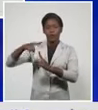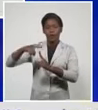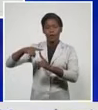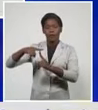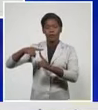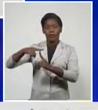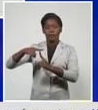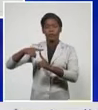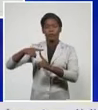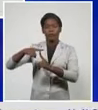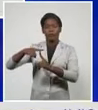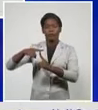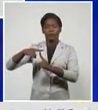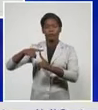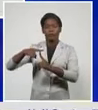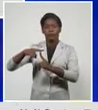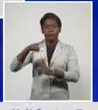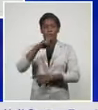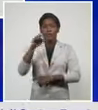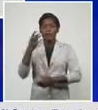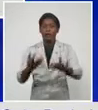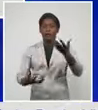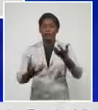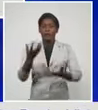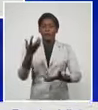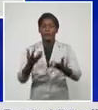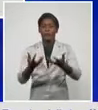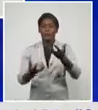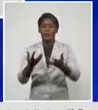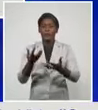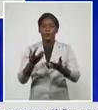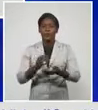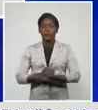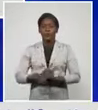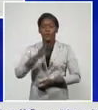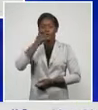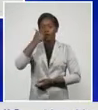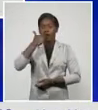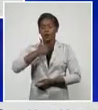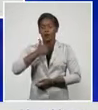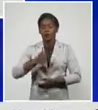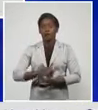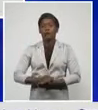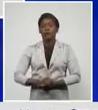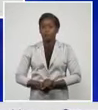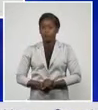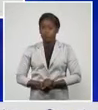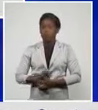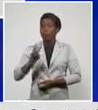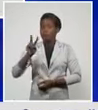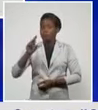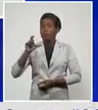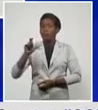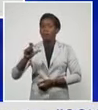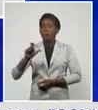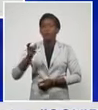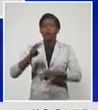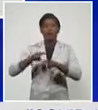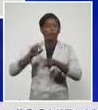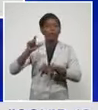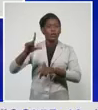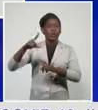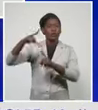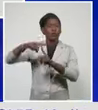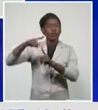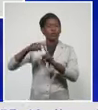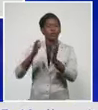Guantánamo, Cienfuegos, Ciego, así. Villa Ese Clara, es el Holguín, orden. Las Tunas y Matanzas. Y ahí